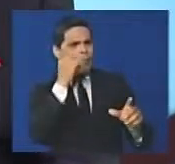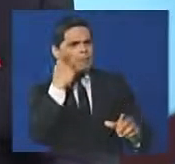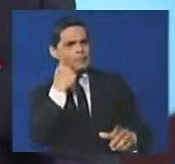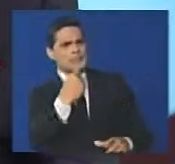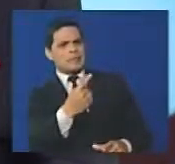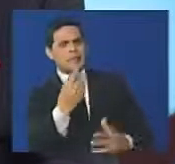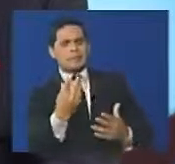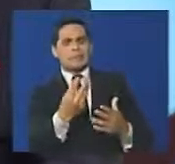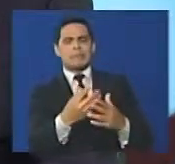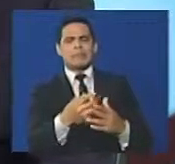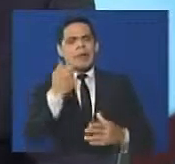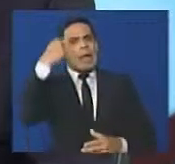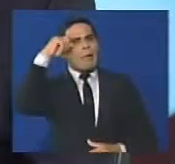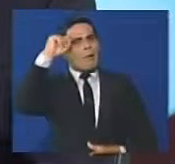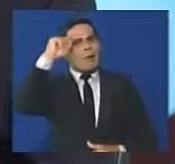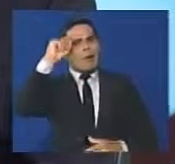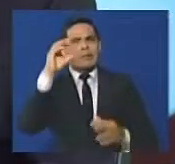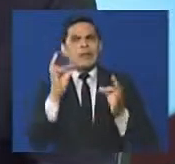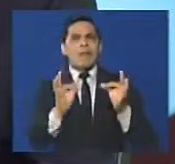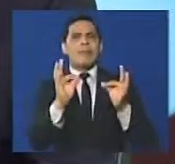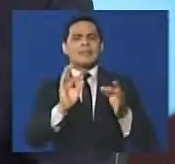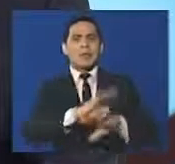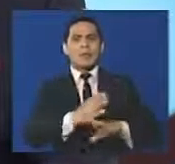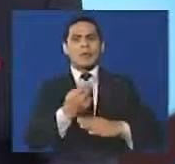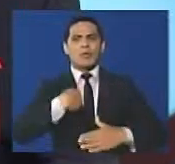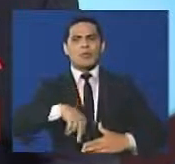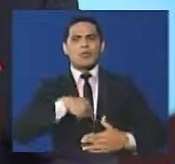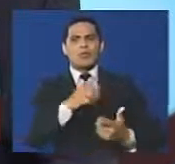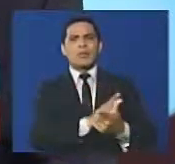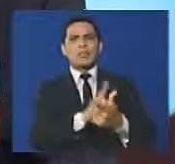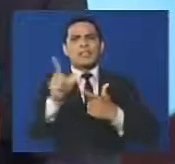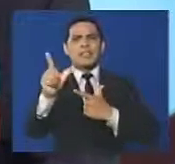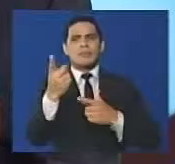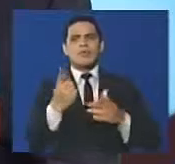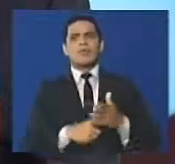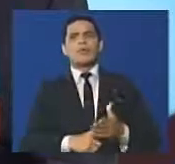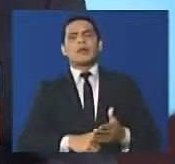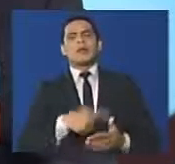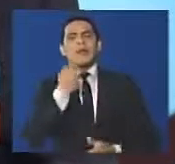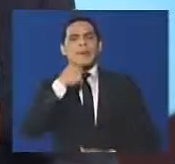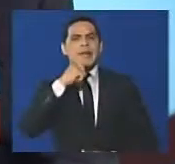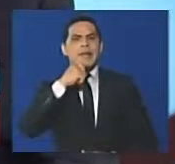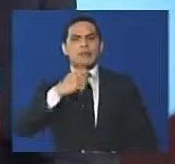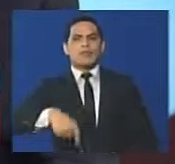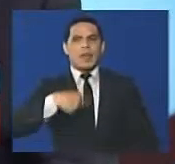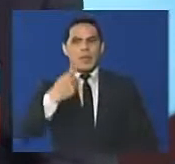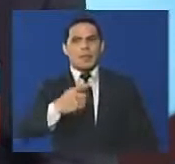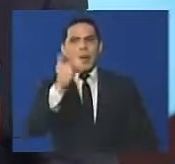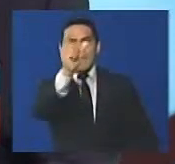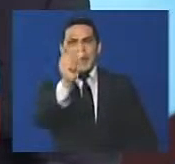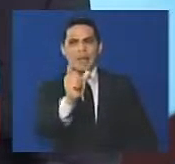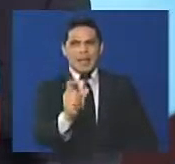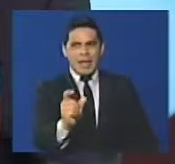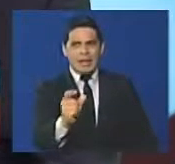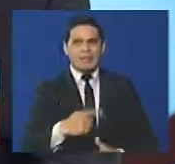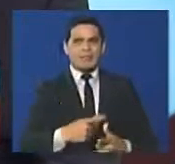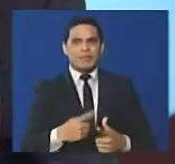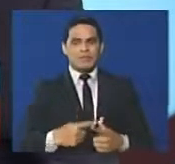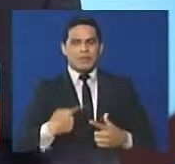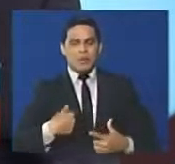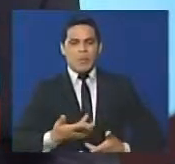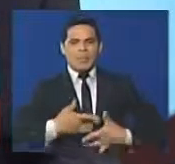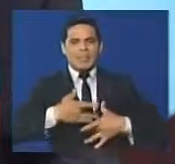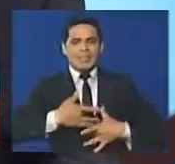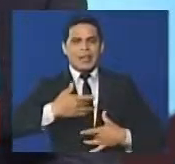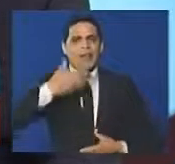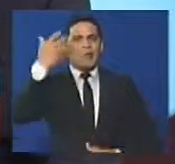fue algo tan espectacular porque hicimos una gira para Rusia y después pasamos para Italia. Y yo me siento tan orgulloso